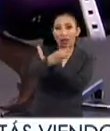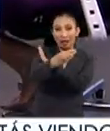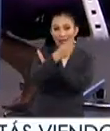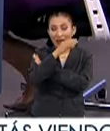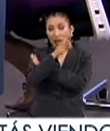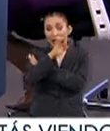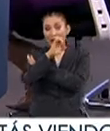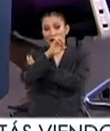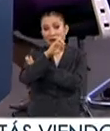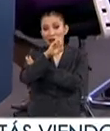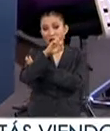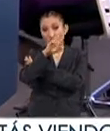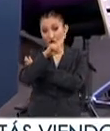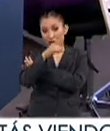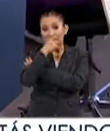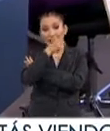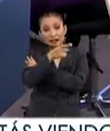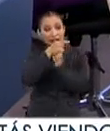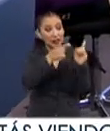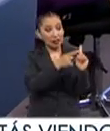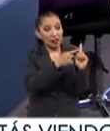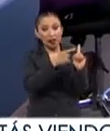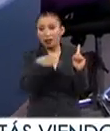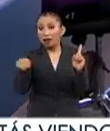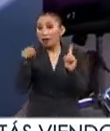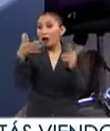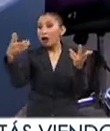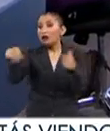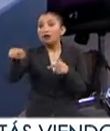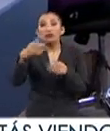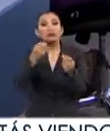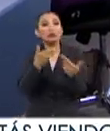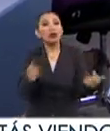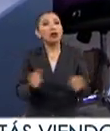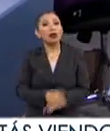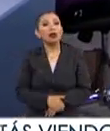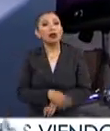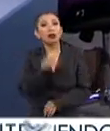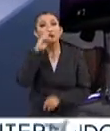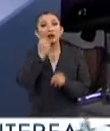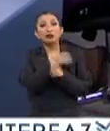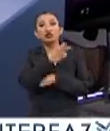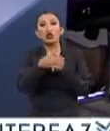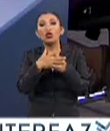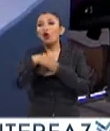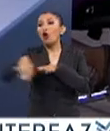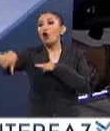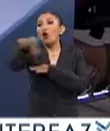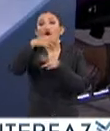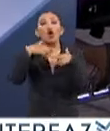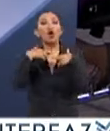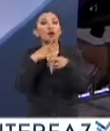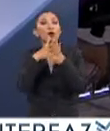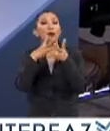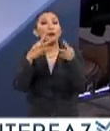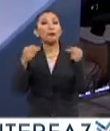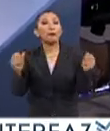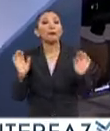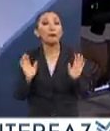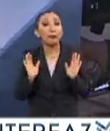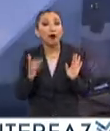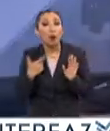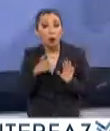Freud que lo que hicieron todos no lo hizo nadie. Entonces, cuando la responsabilidad se comparte, se diluye. Cuando es